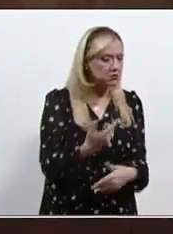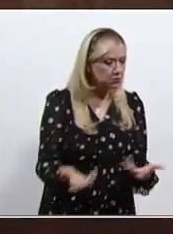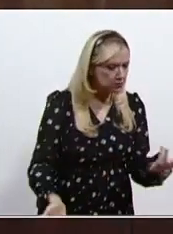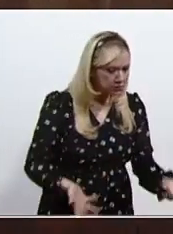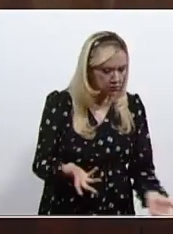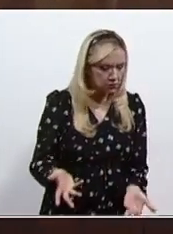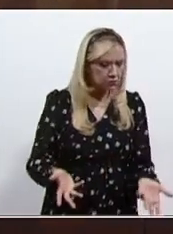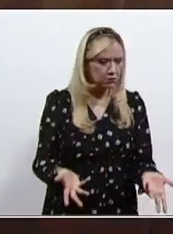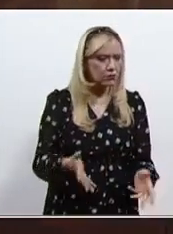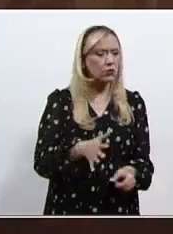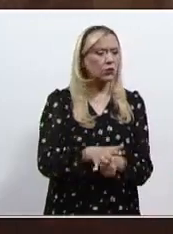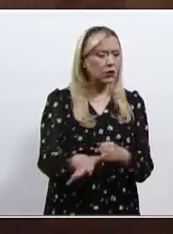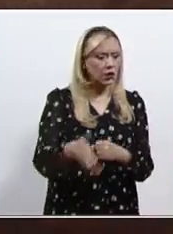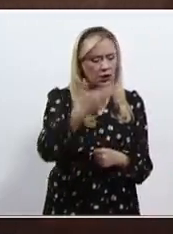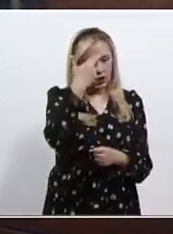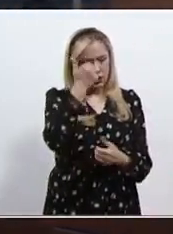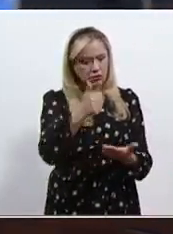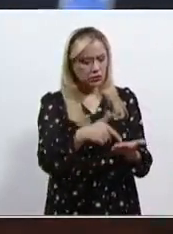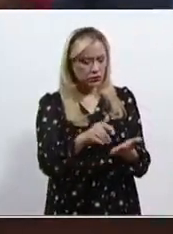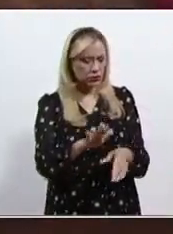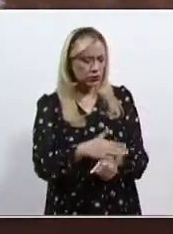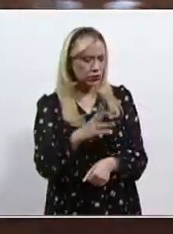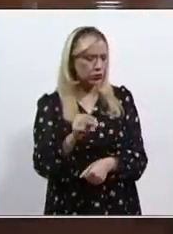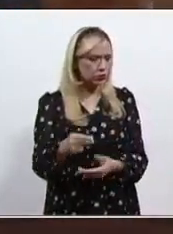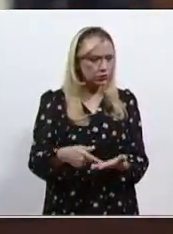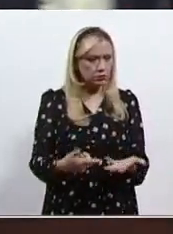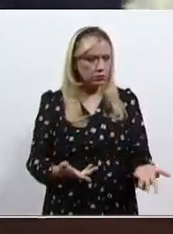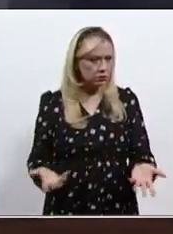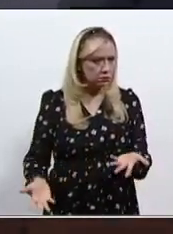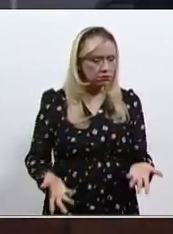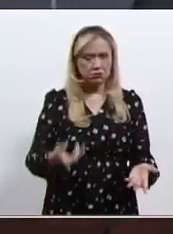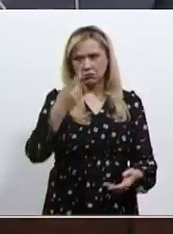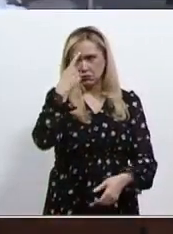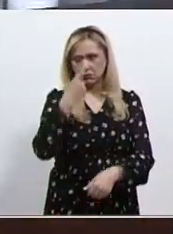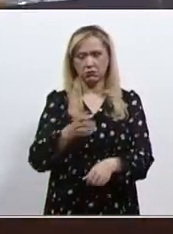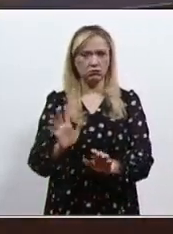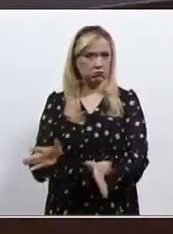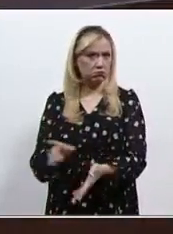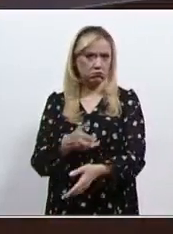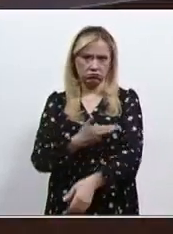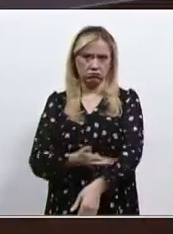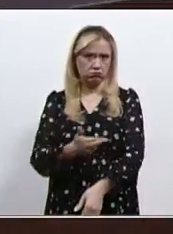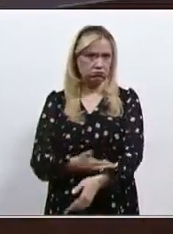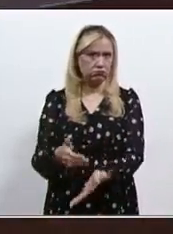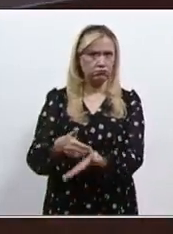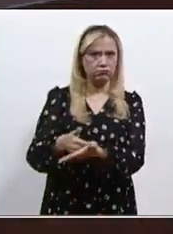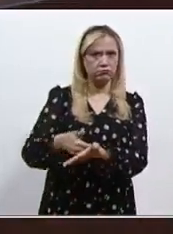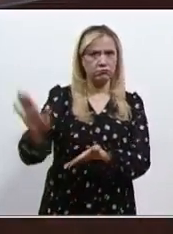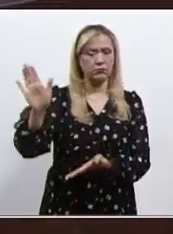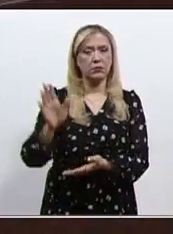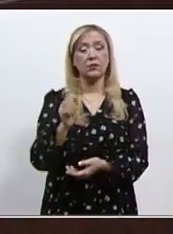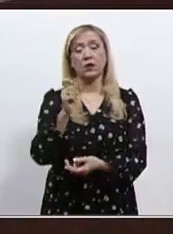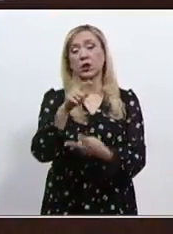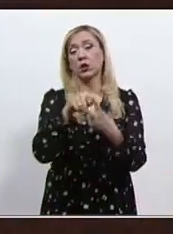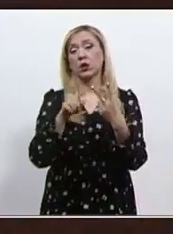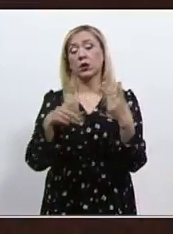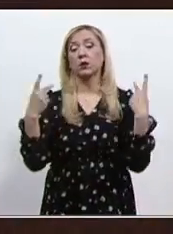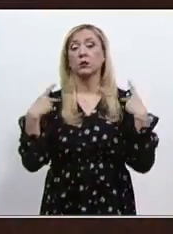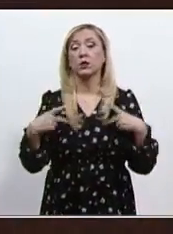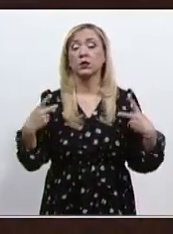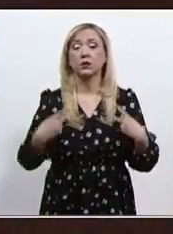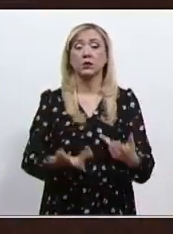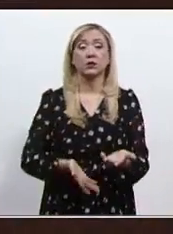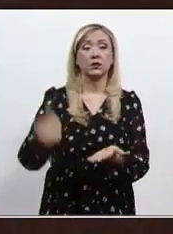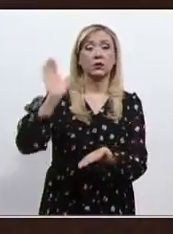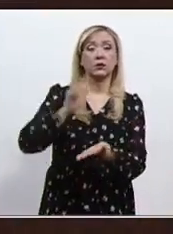de se podría actualizar a fin de iniciar el procedimiento Solo advierte que el despido de dos servidores de la institución pone